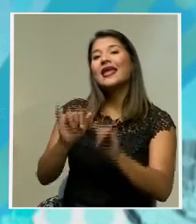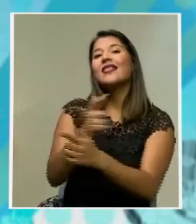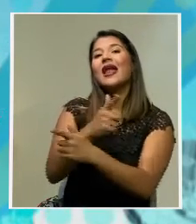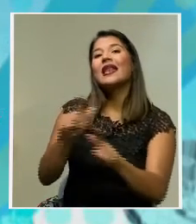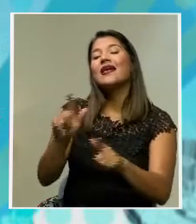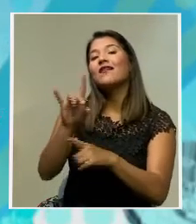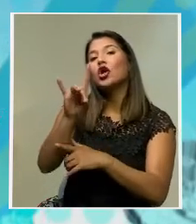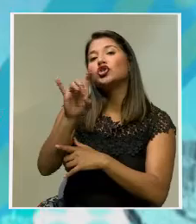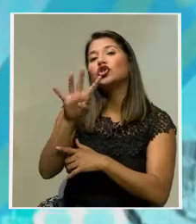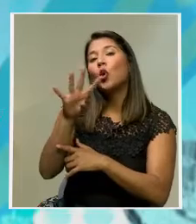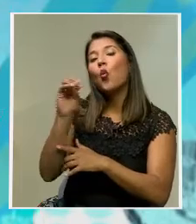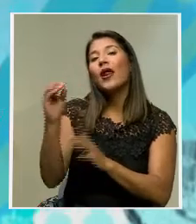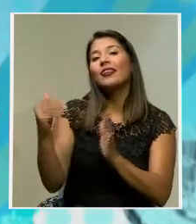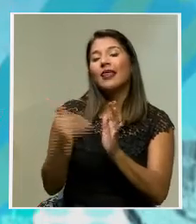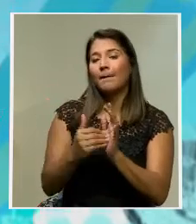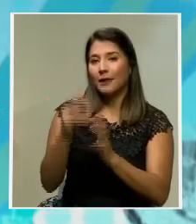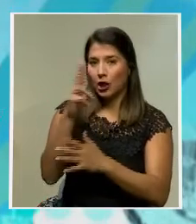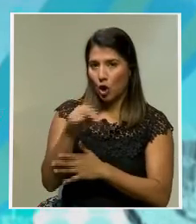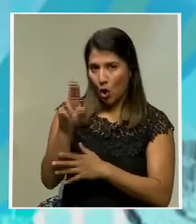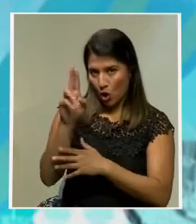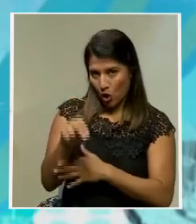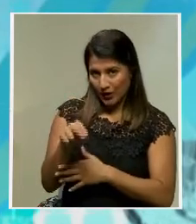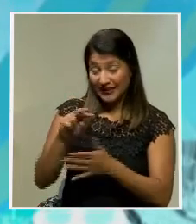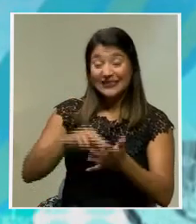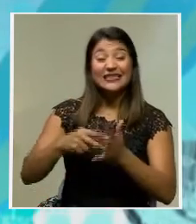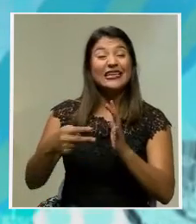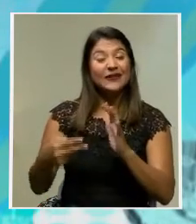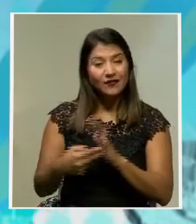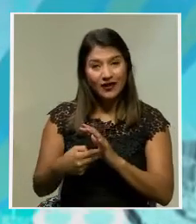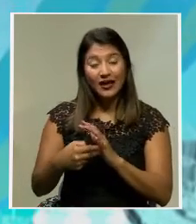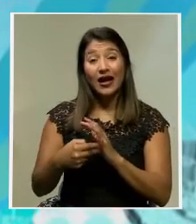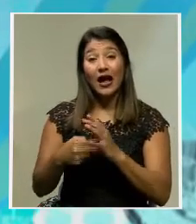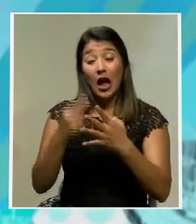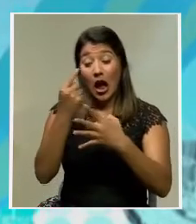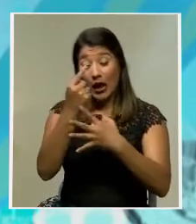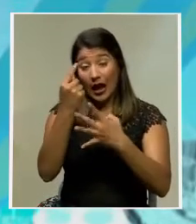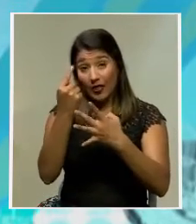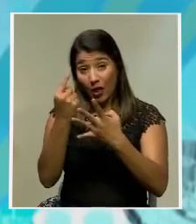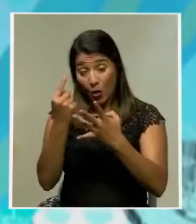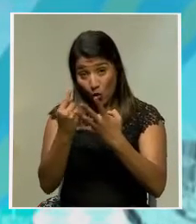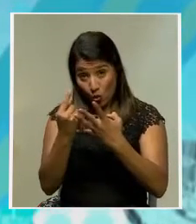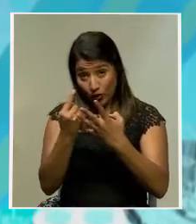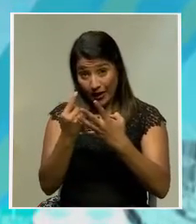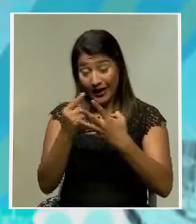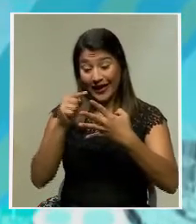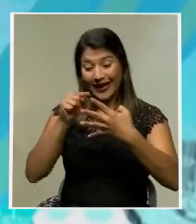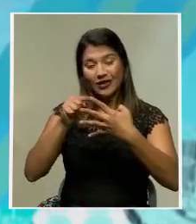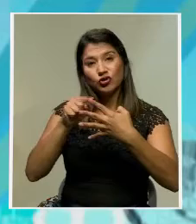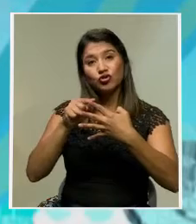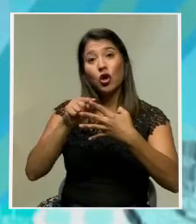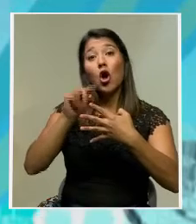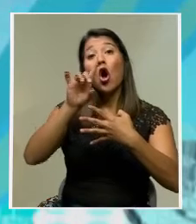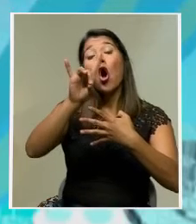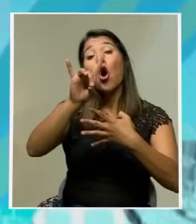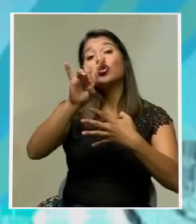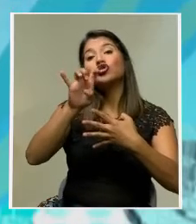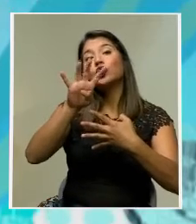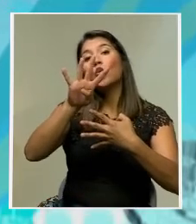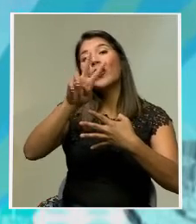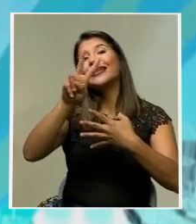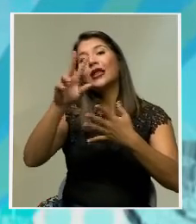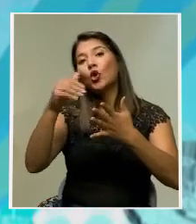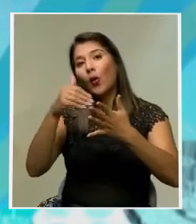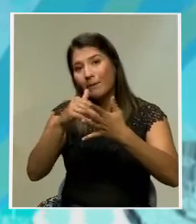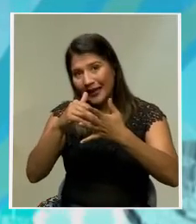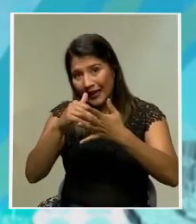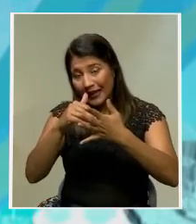renta. O sea que hay un tracto de 842.000 colones de cada una de esas pensiones por las cuales esa persona no paga renta.